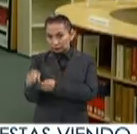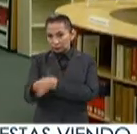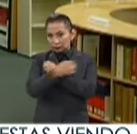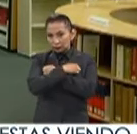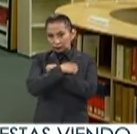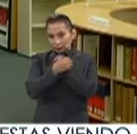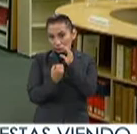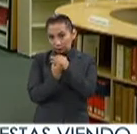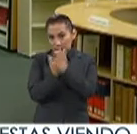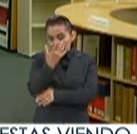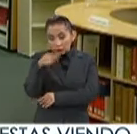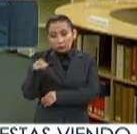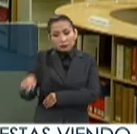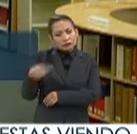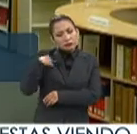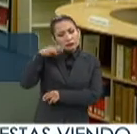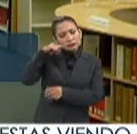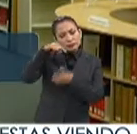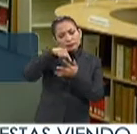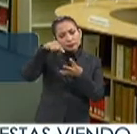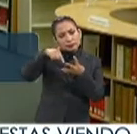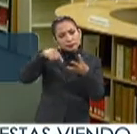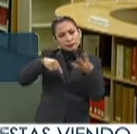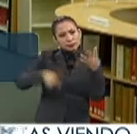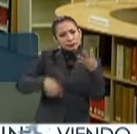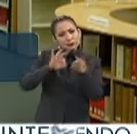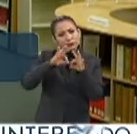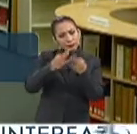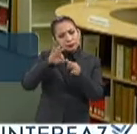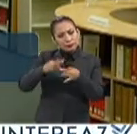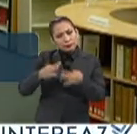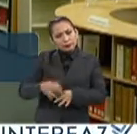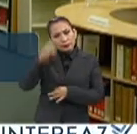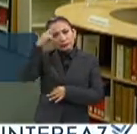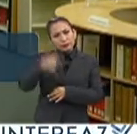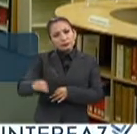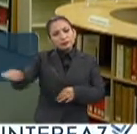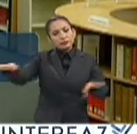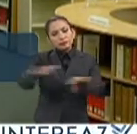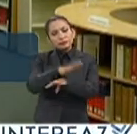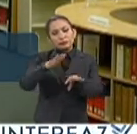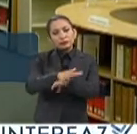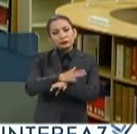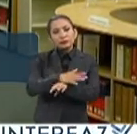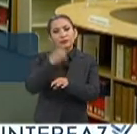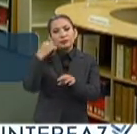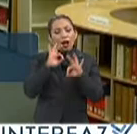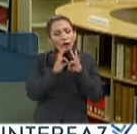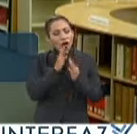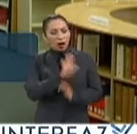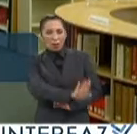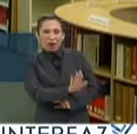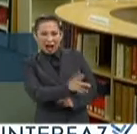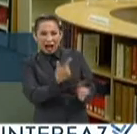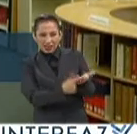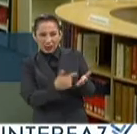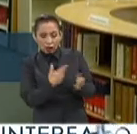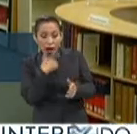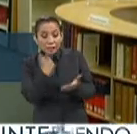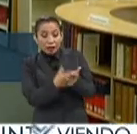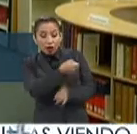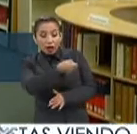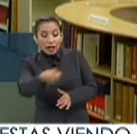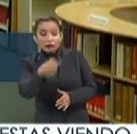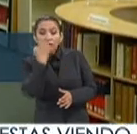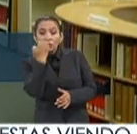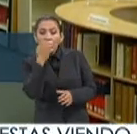pues, es una serie de elementos, de dispositivos para el cambio en las formas en cómo está organizada la